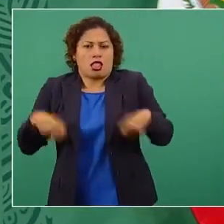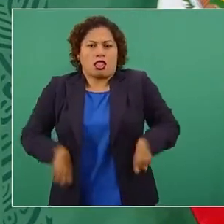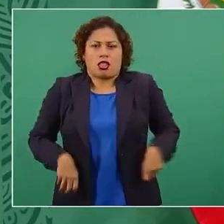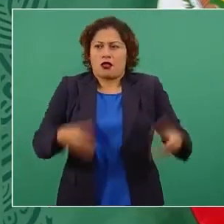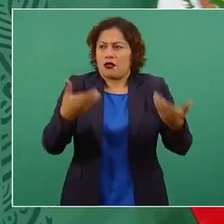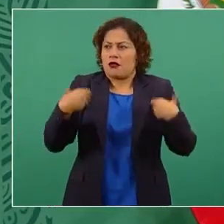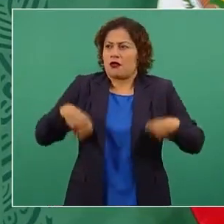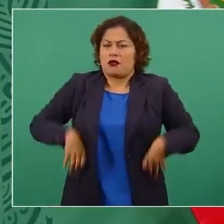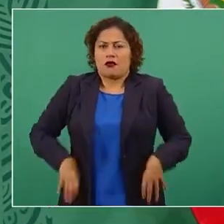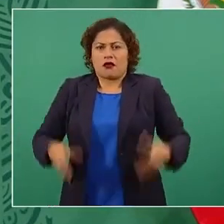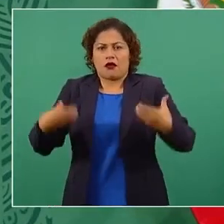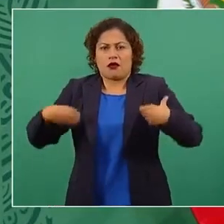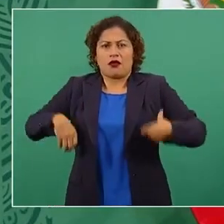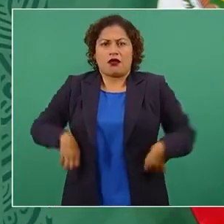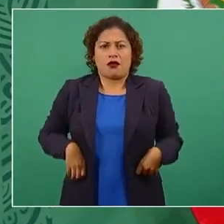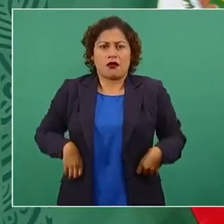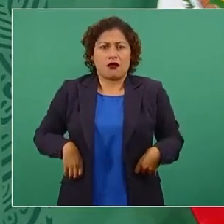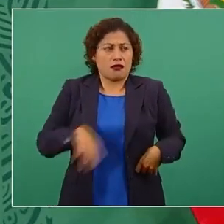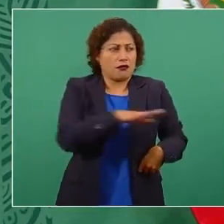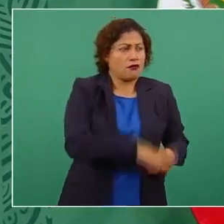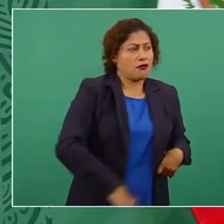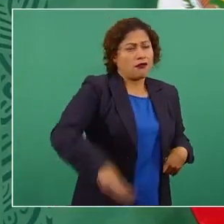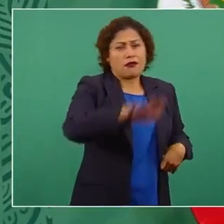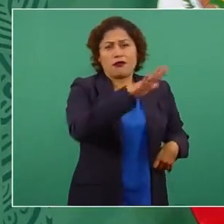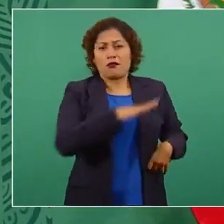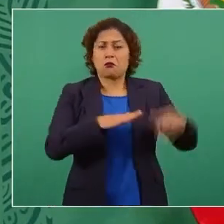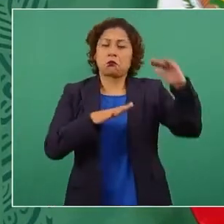pueblo, y la mayoría se empobreció.